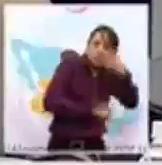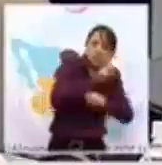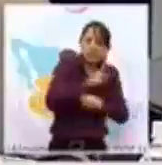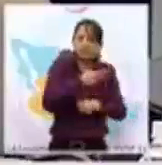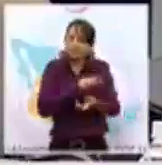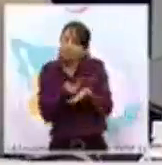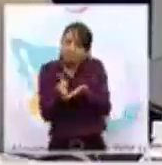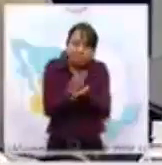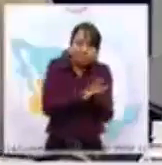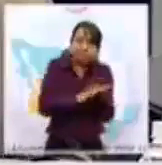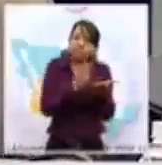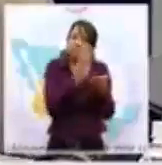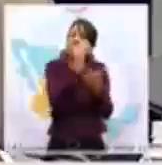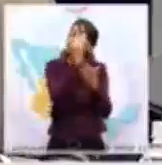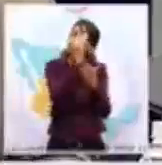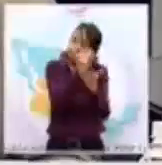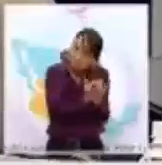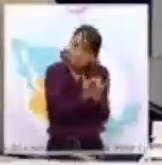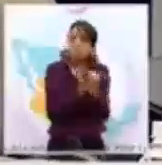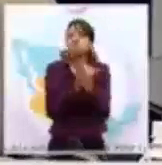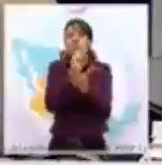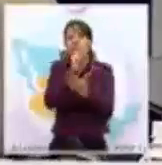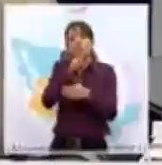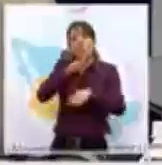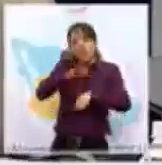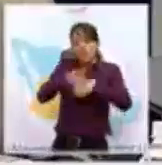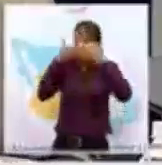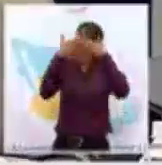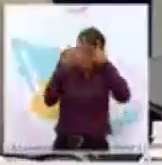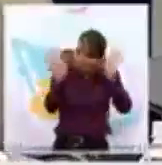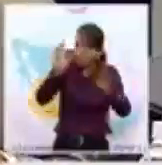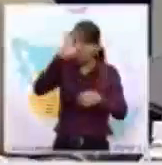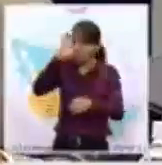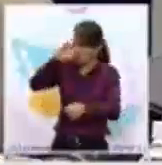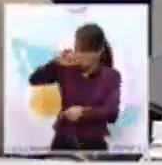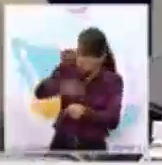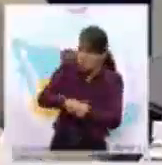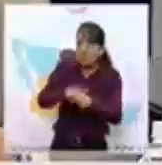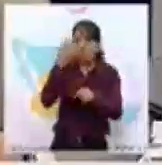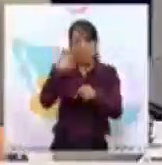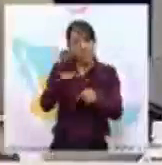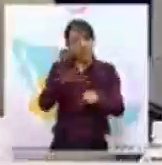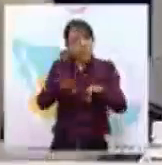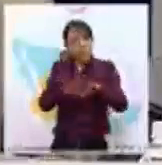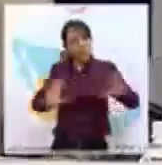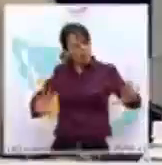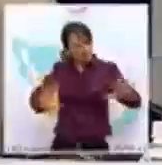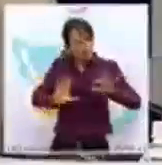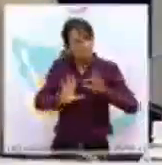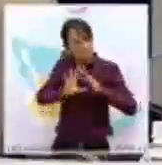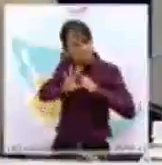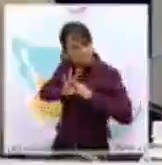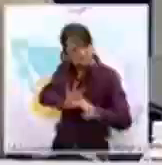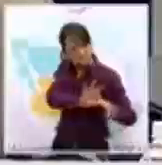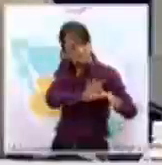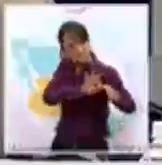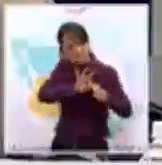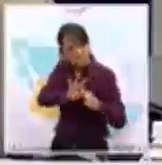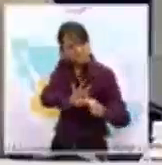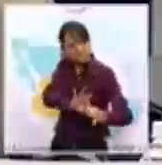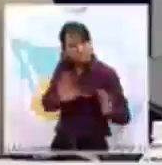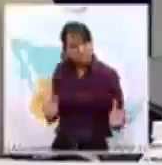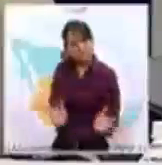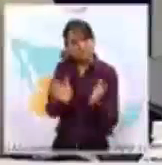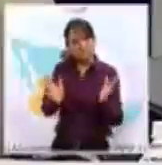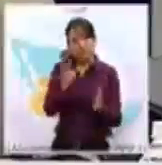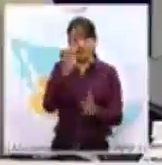sentando también elementos culturales, como ya señalaba Blanca Heredia, de cohesión, que nos permitieron mirarnos hacia adentro y hacia afuera